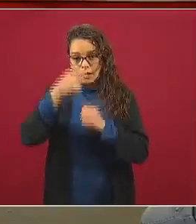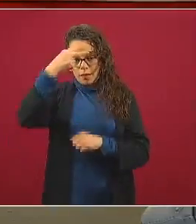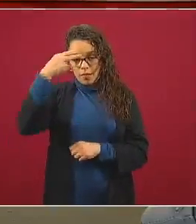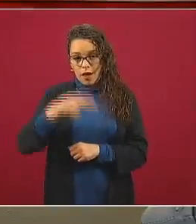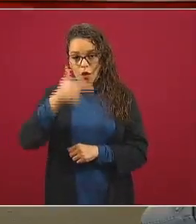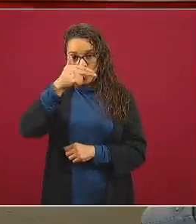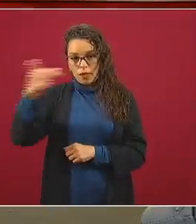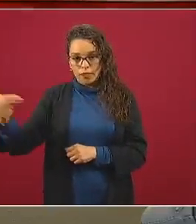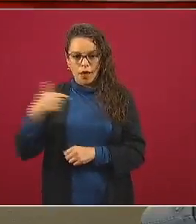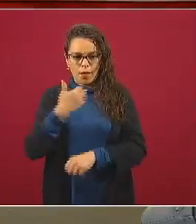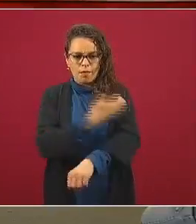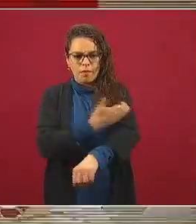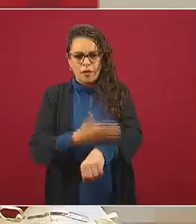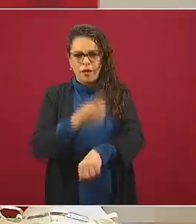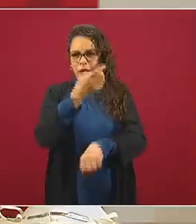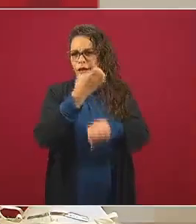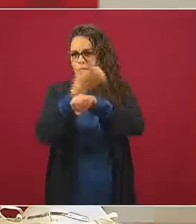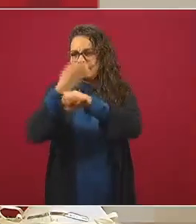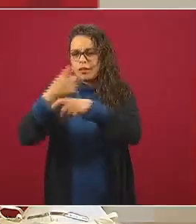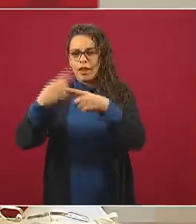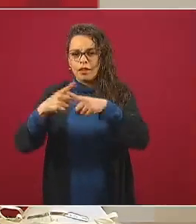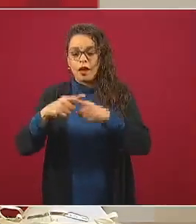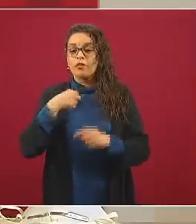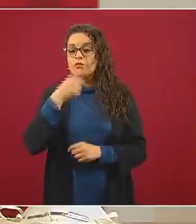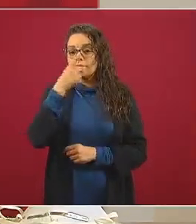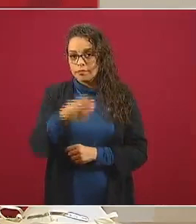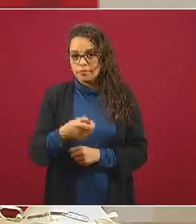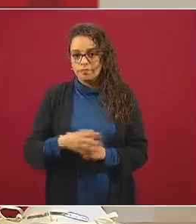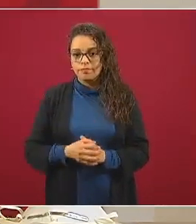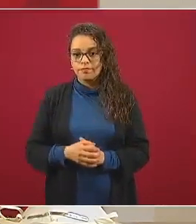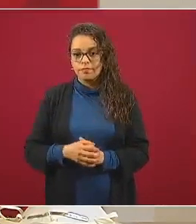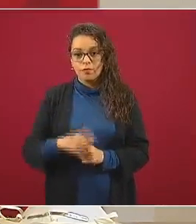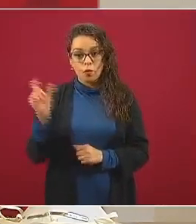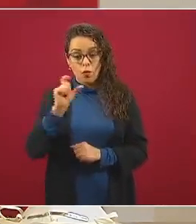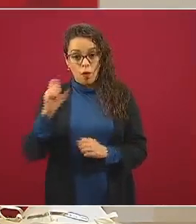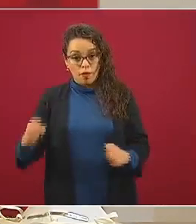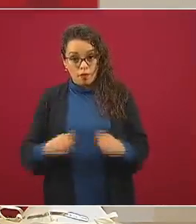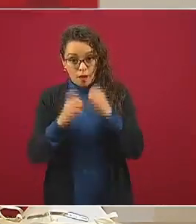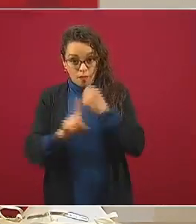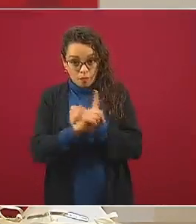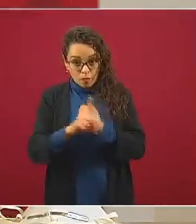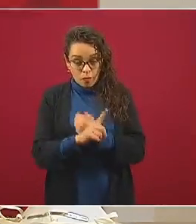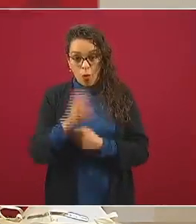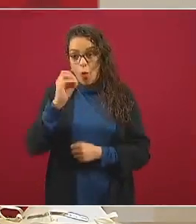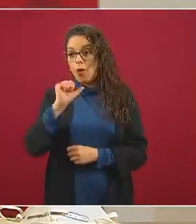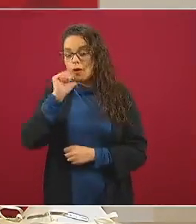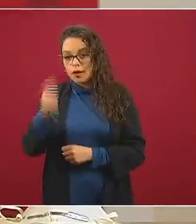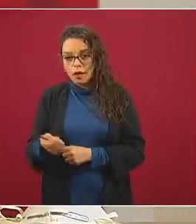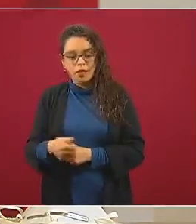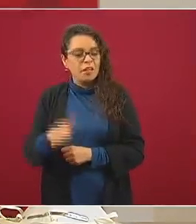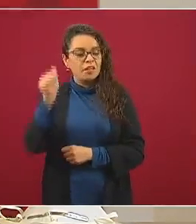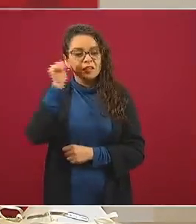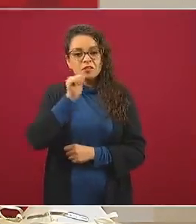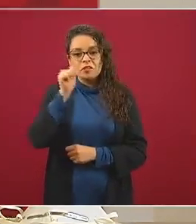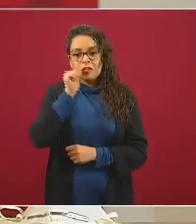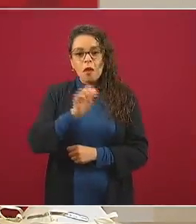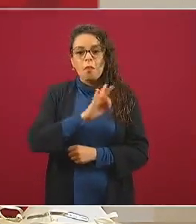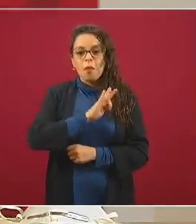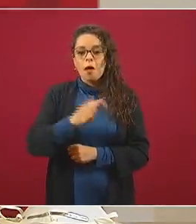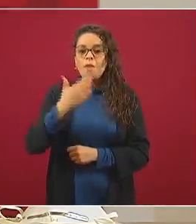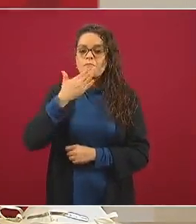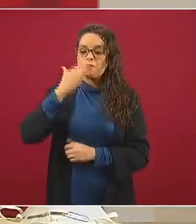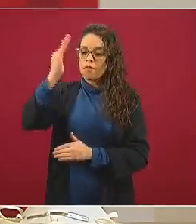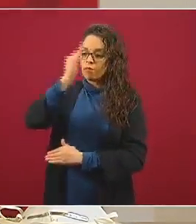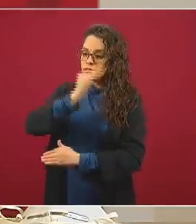mis colegas en los diferentes estados, en las buenas y en las malas, siempre sale a flote el turismo interno.